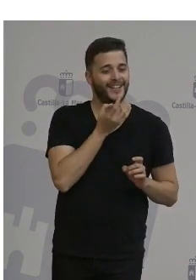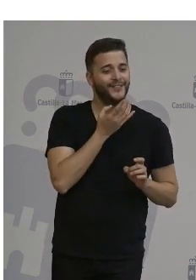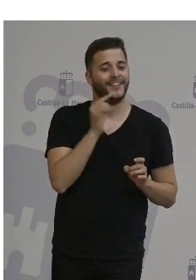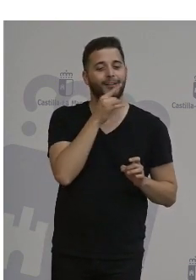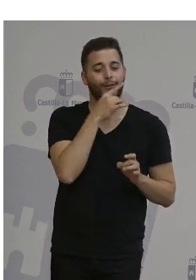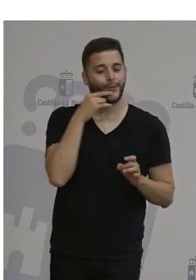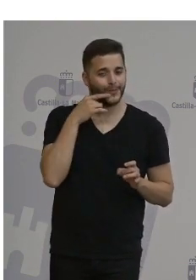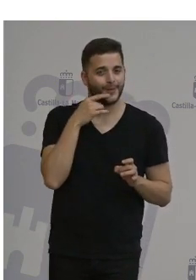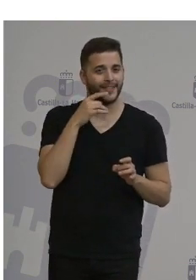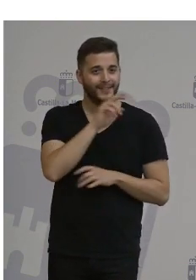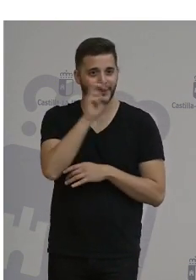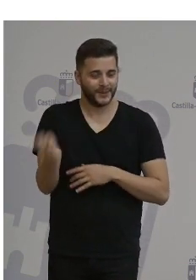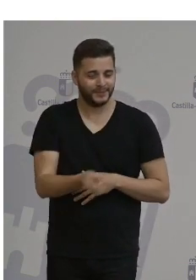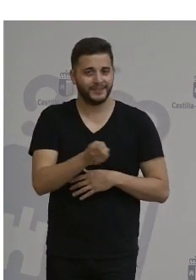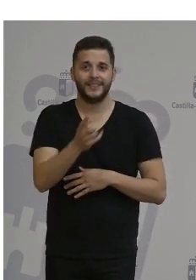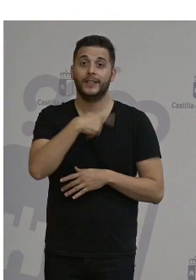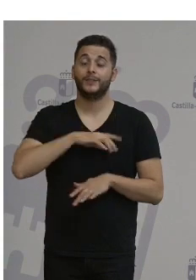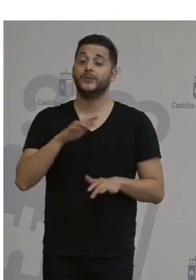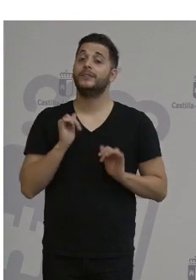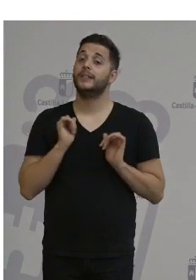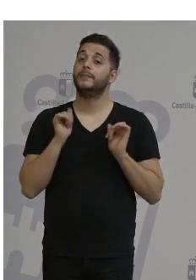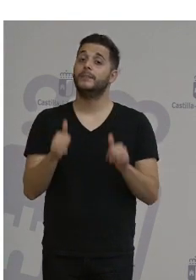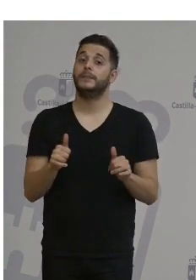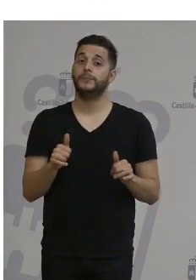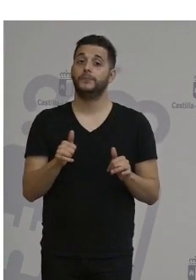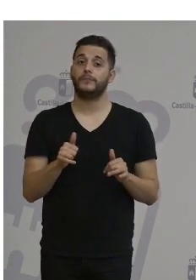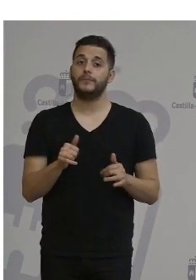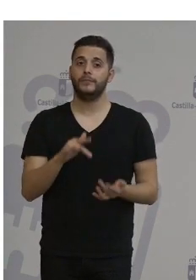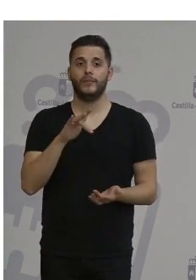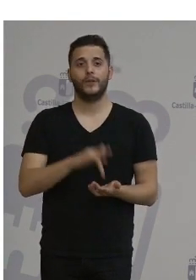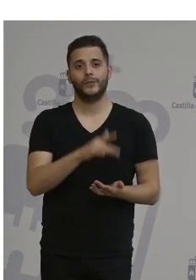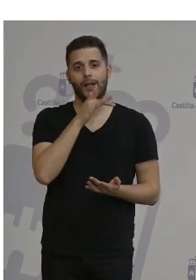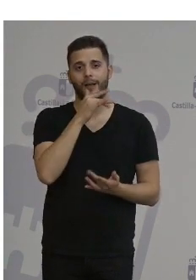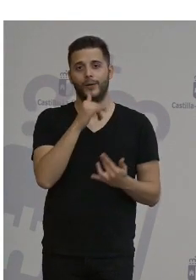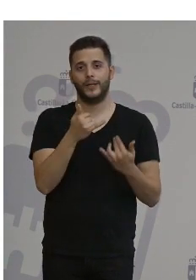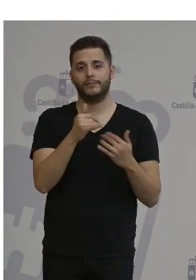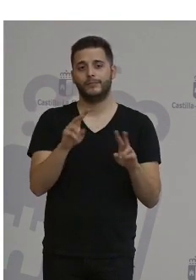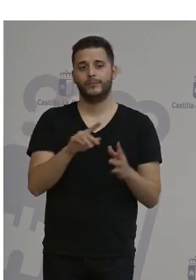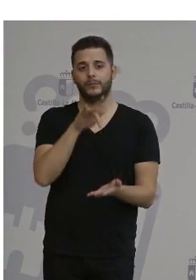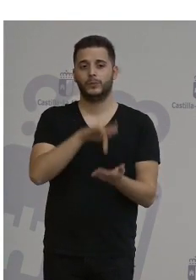bollitos, vamos a ir empezando con nuestra entrega de premios.